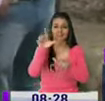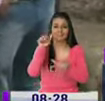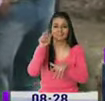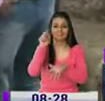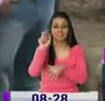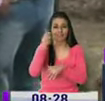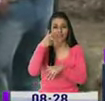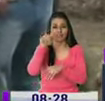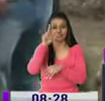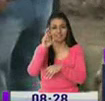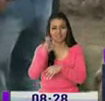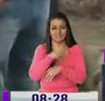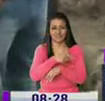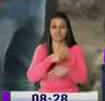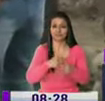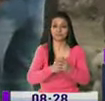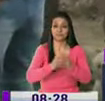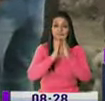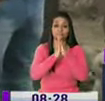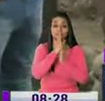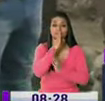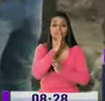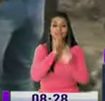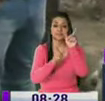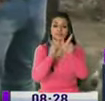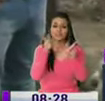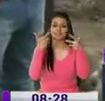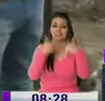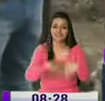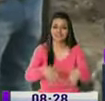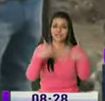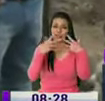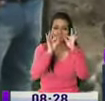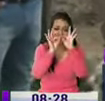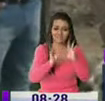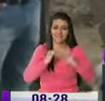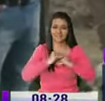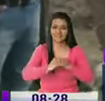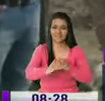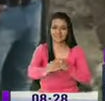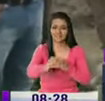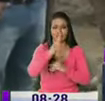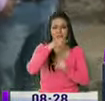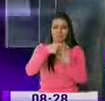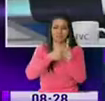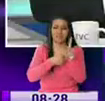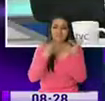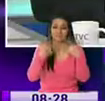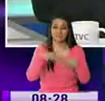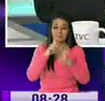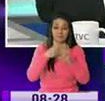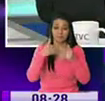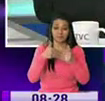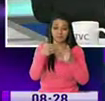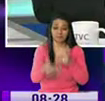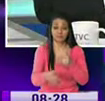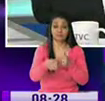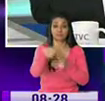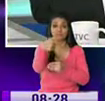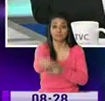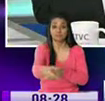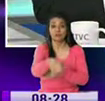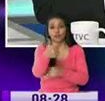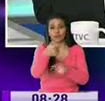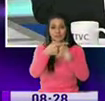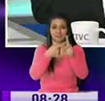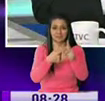así que, como yo decía, pedirle paciencia a la ciudadanía un poquito, alrededor de un mes se va a hacer el primer tramo y luego se comenzará